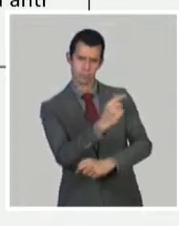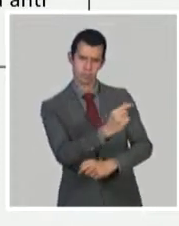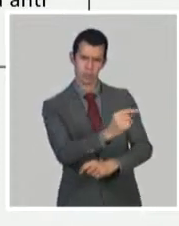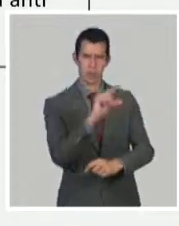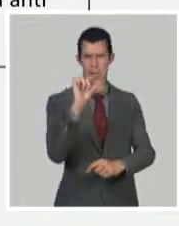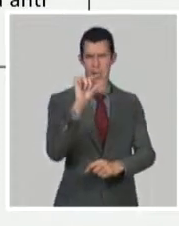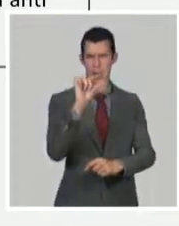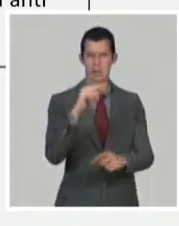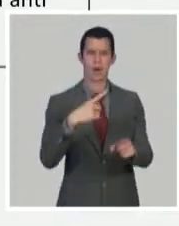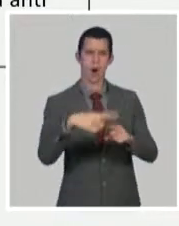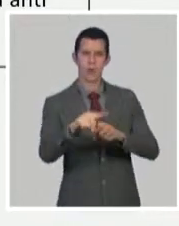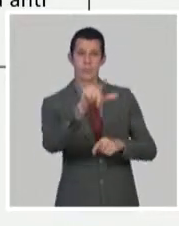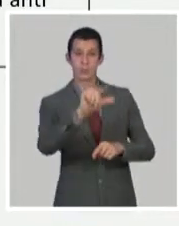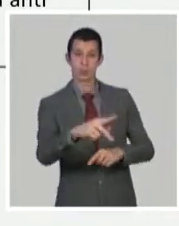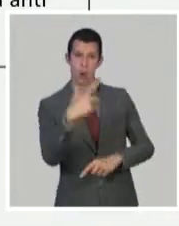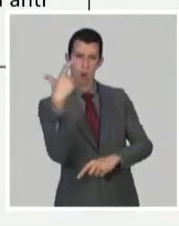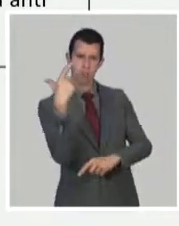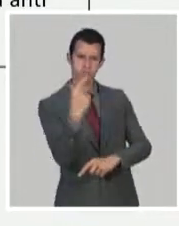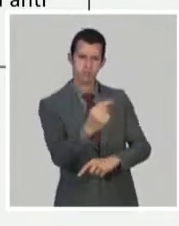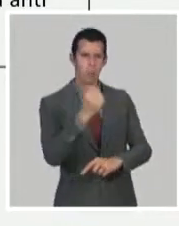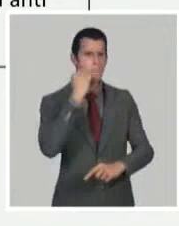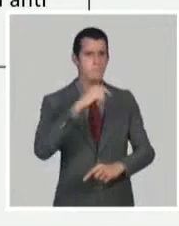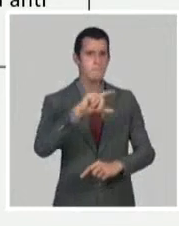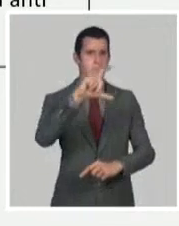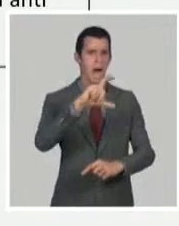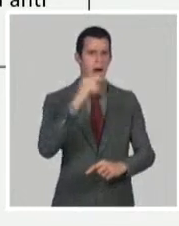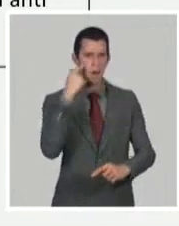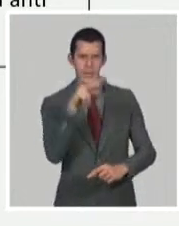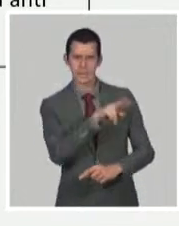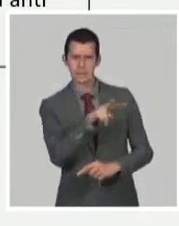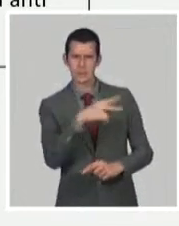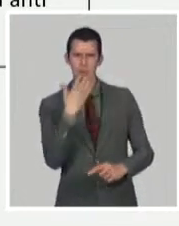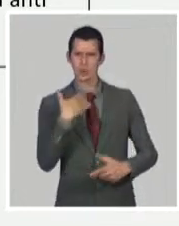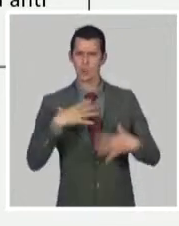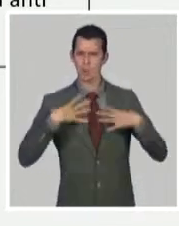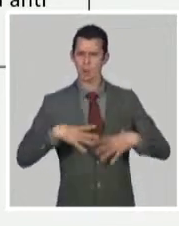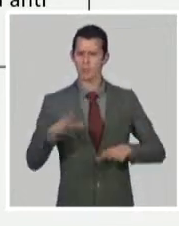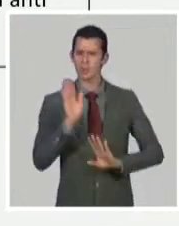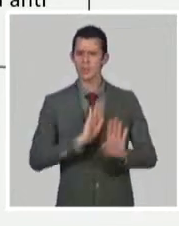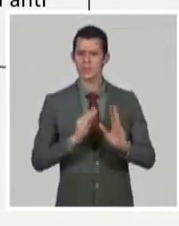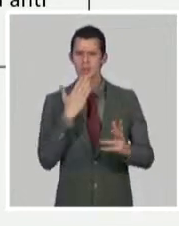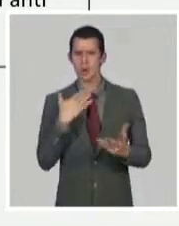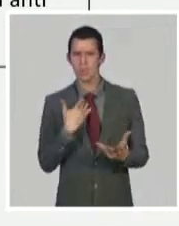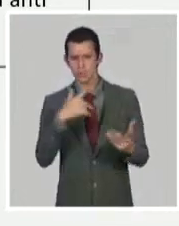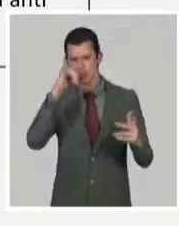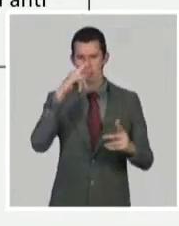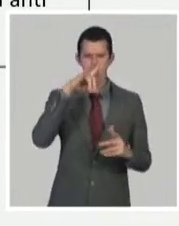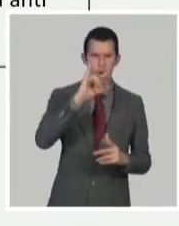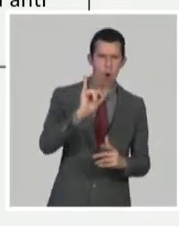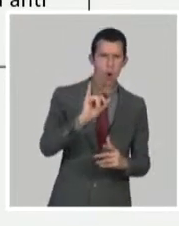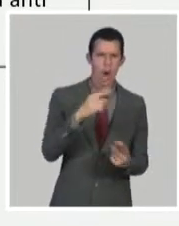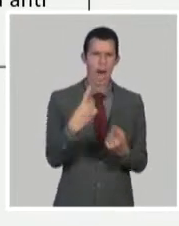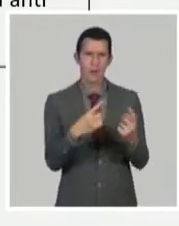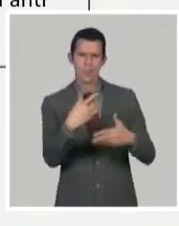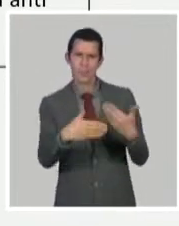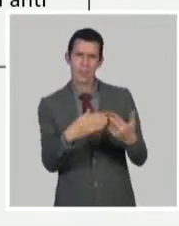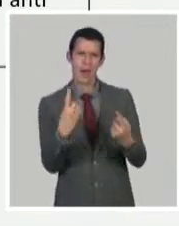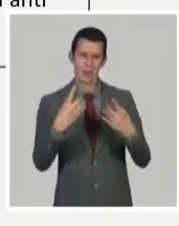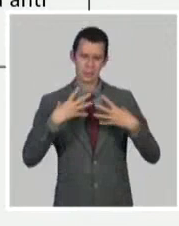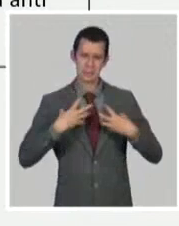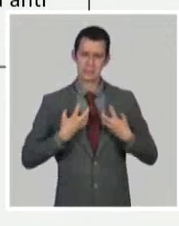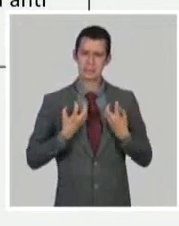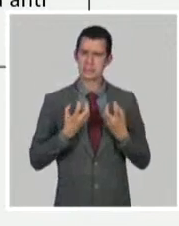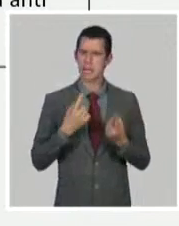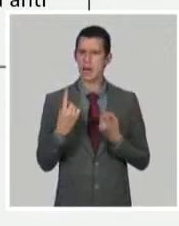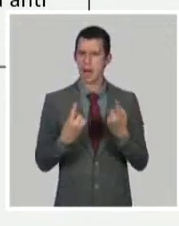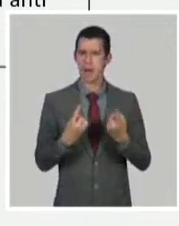O sea, estos anticuerpos de los individuos inmunizados, evaluados al día 42 de iniciado el esquema o al